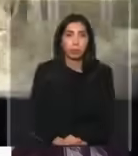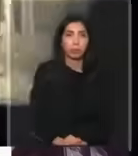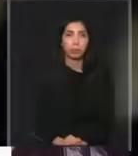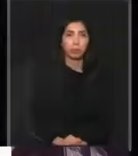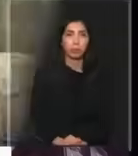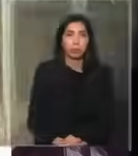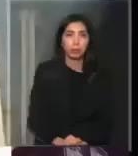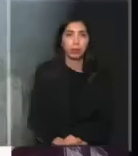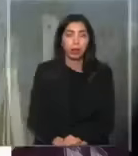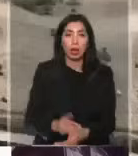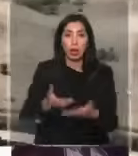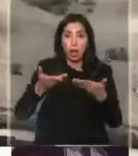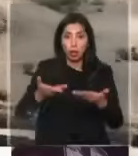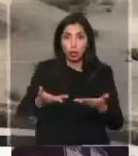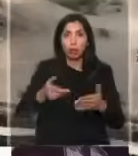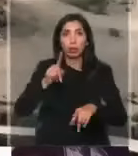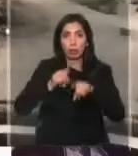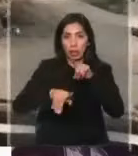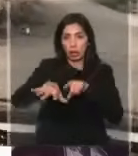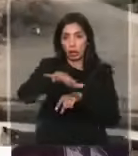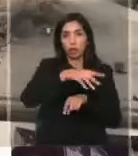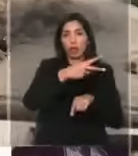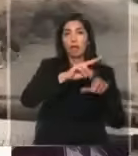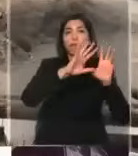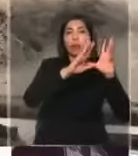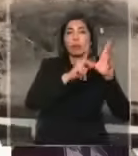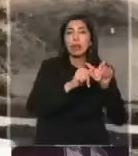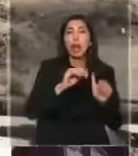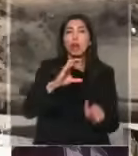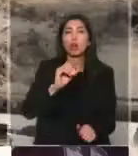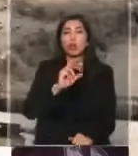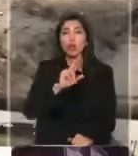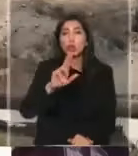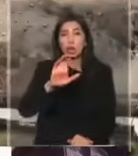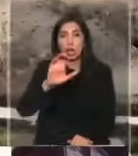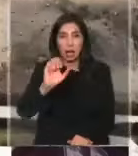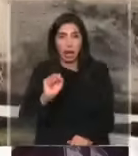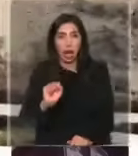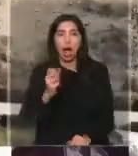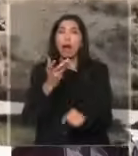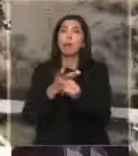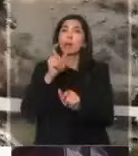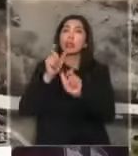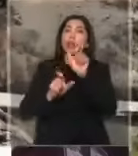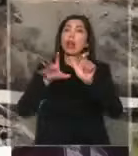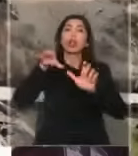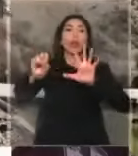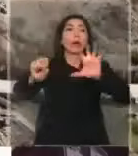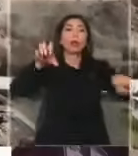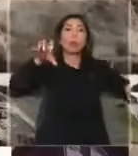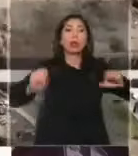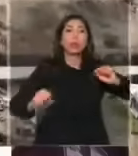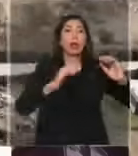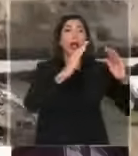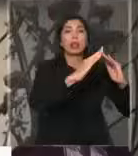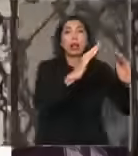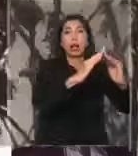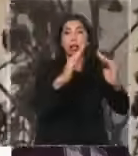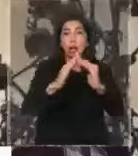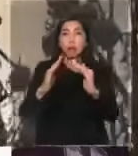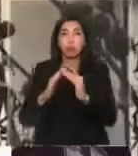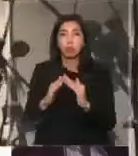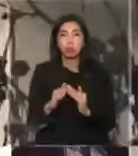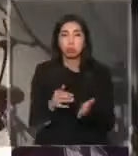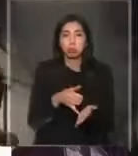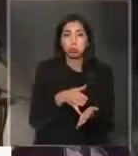Así está hoy el terreno de la familia Correa. En distintas tomas, varias personas construyeron aquí precarias viviendas. Y por